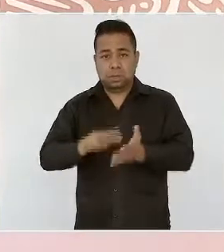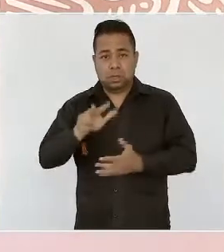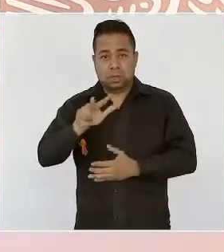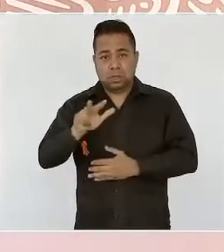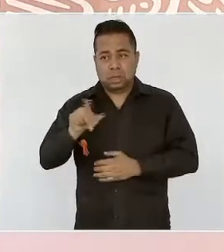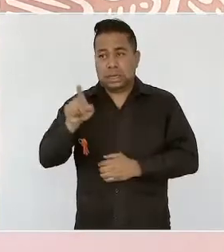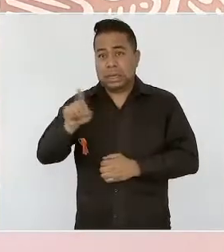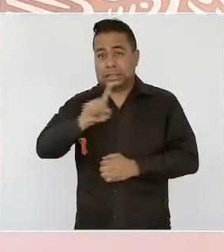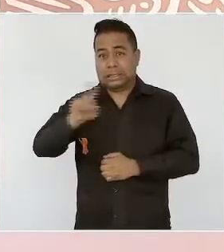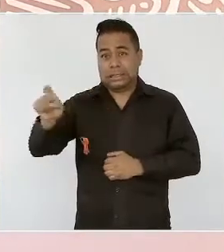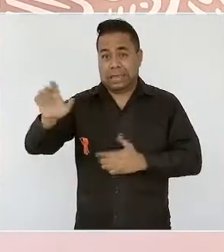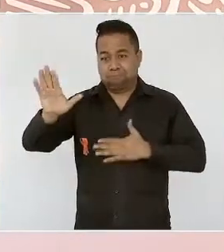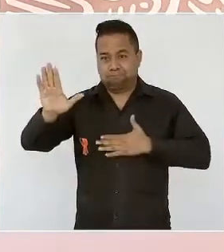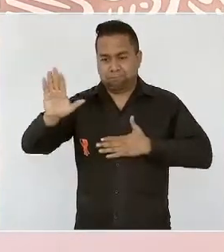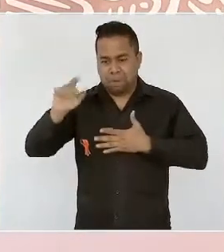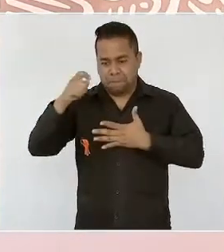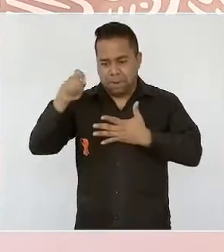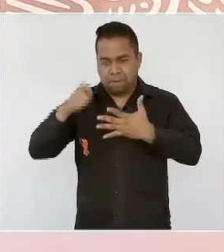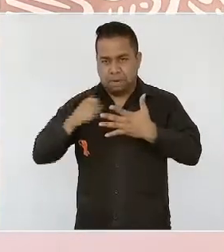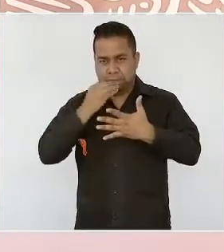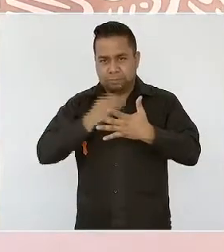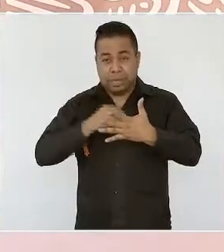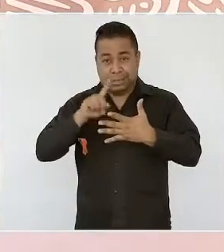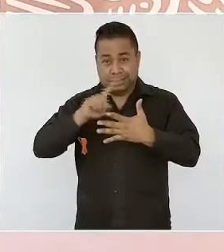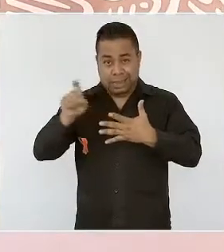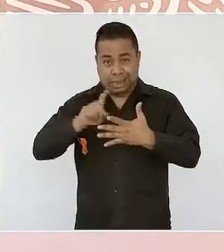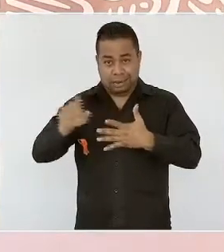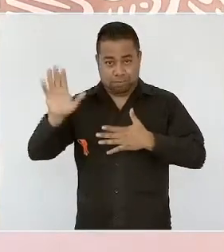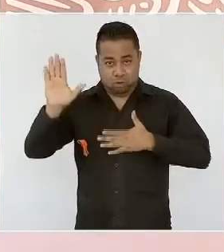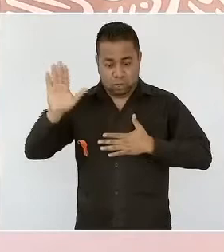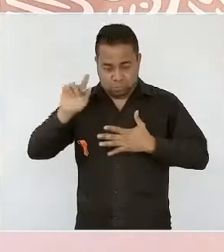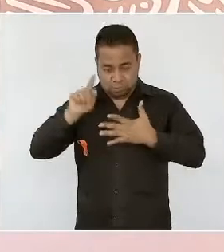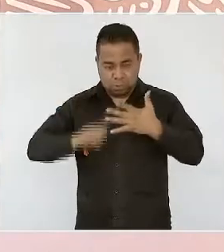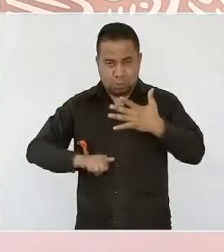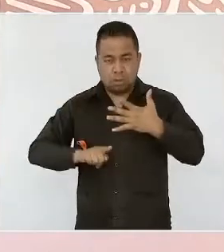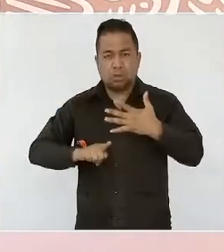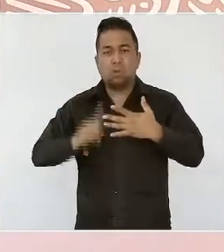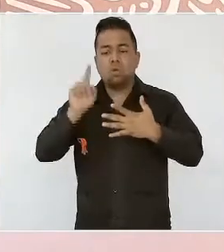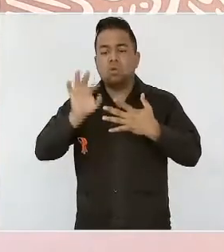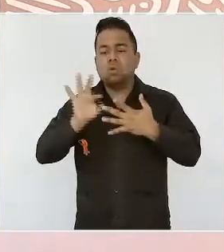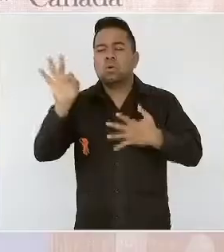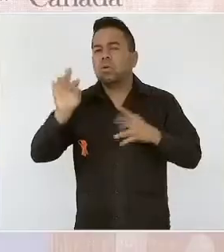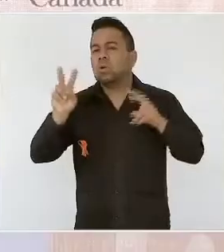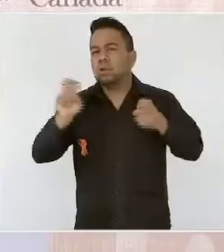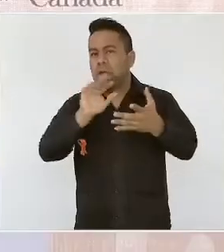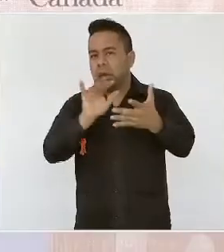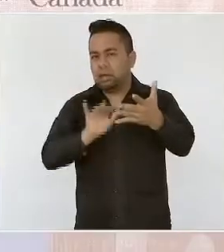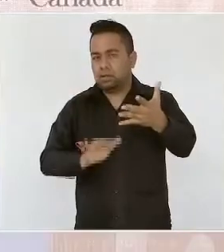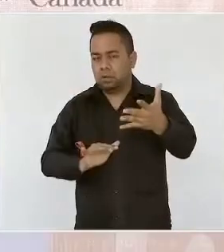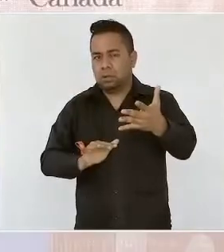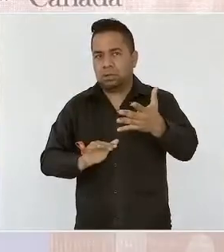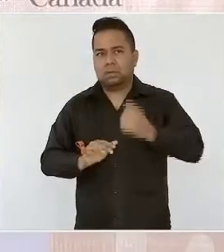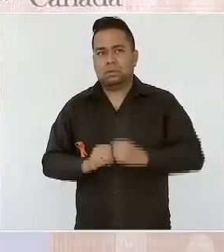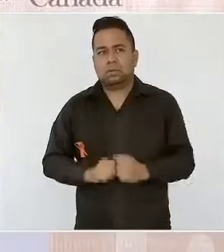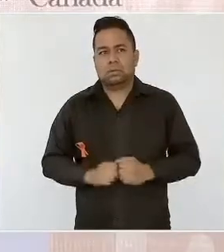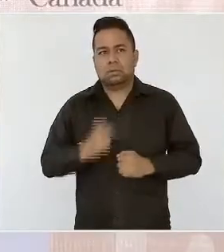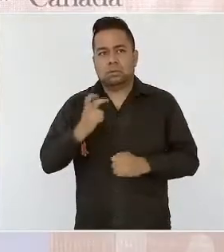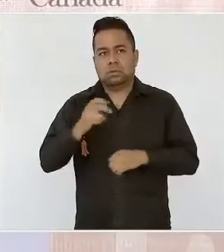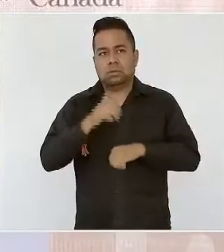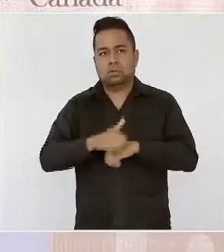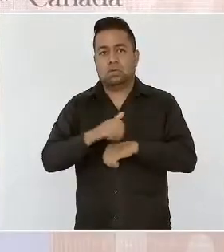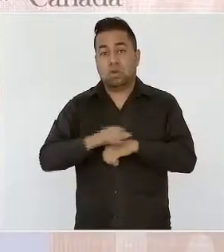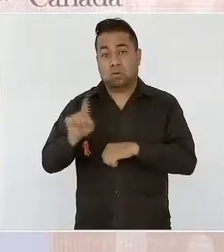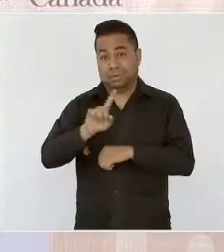100 compromisos, y uno de esos 100 compromisos era el compromiso por la lectura, el compromiso justamente el número